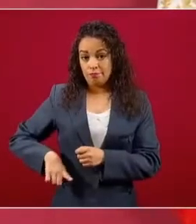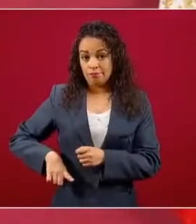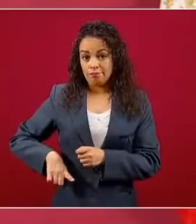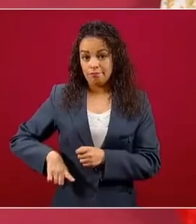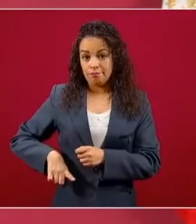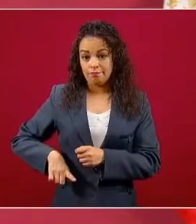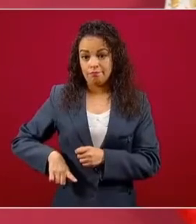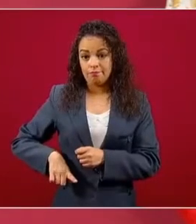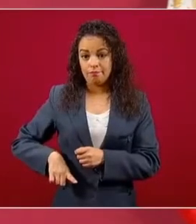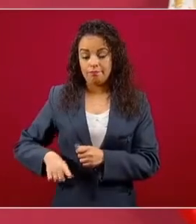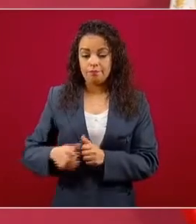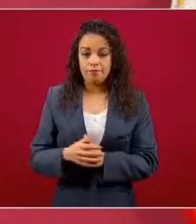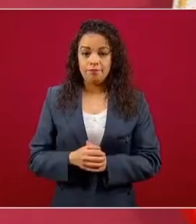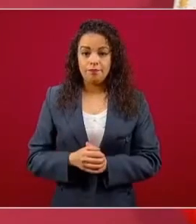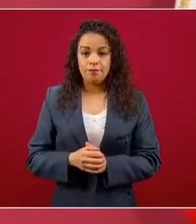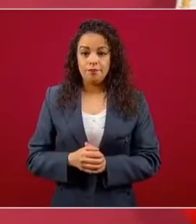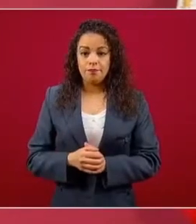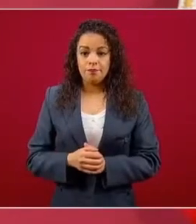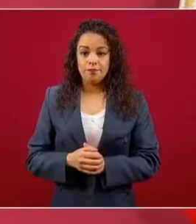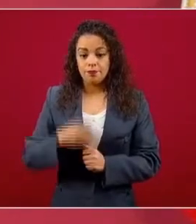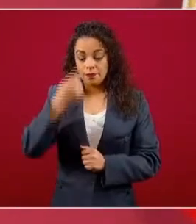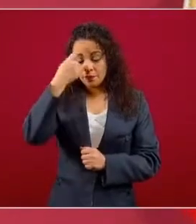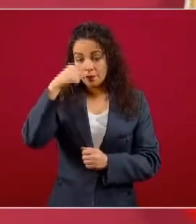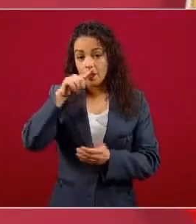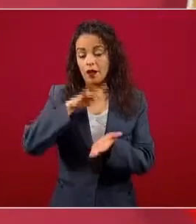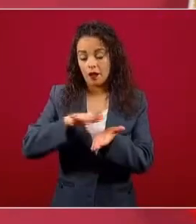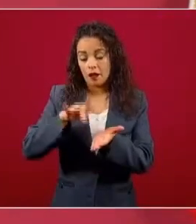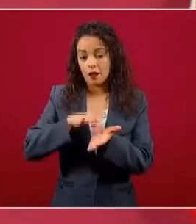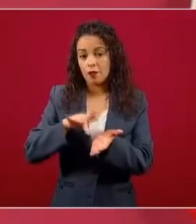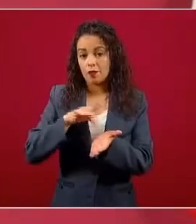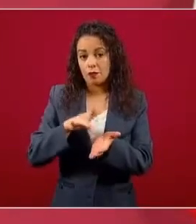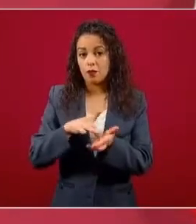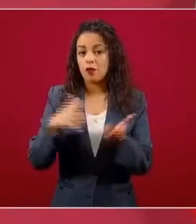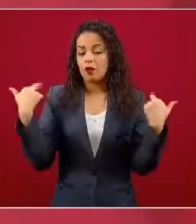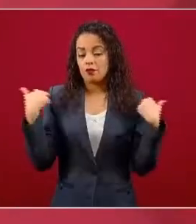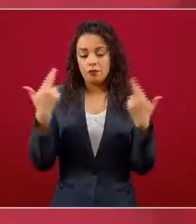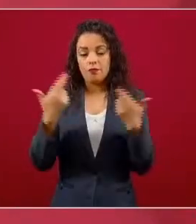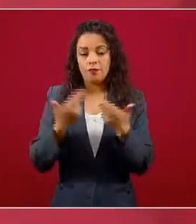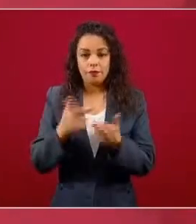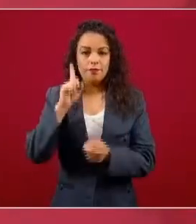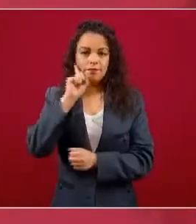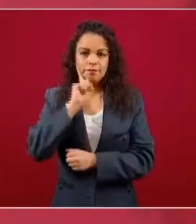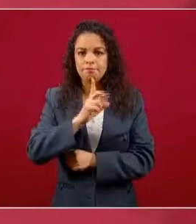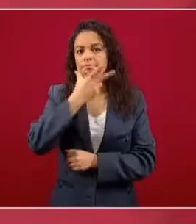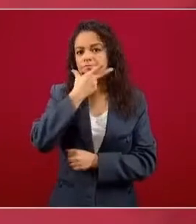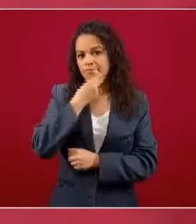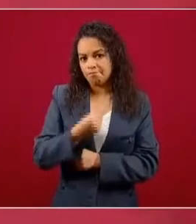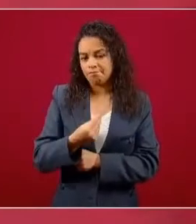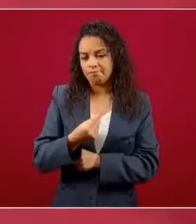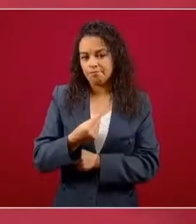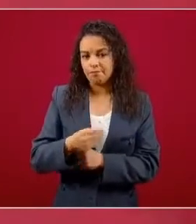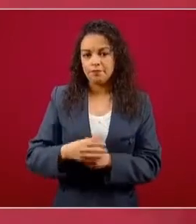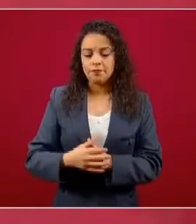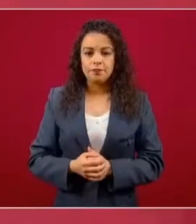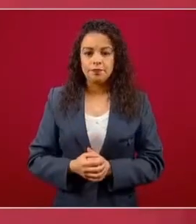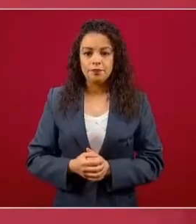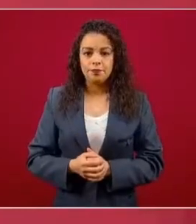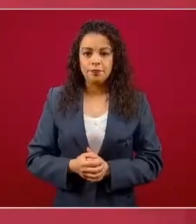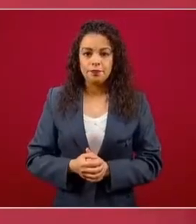en favor de las maestras de los maestros hemos estado